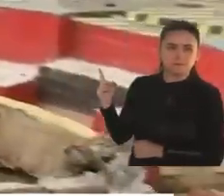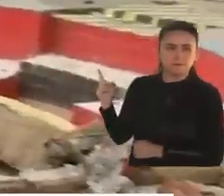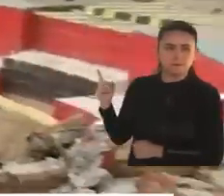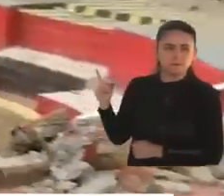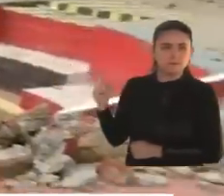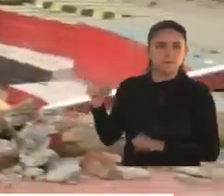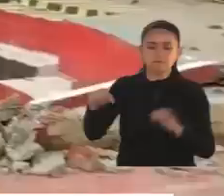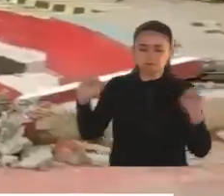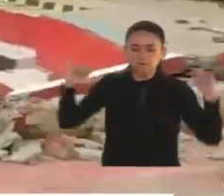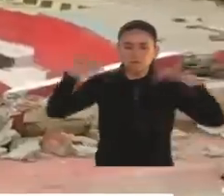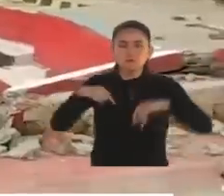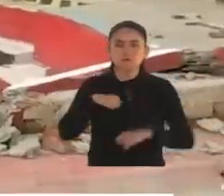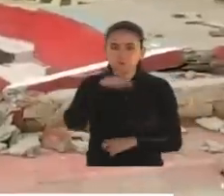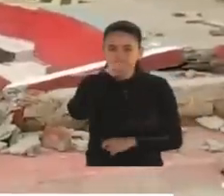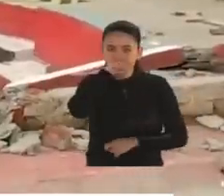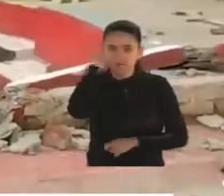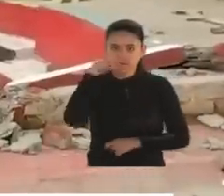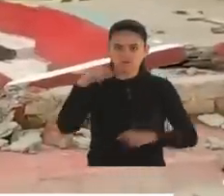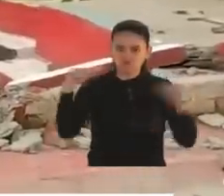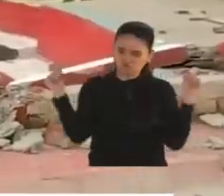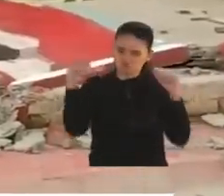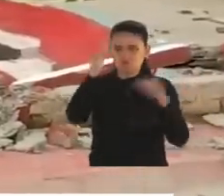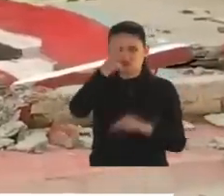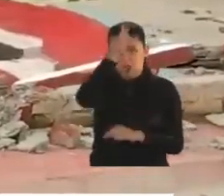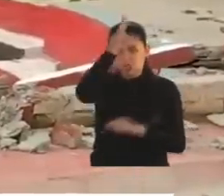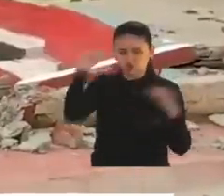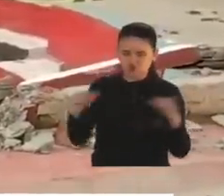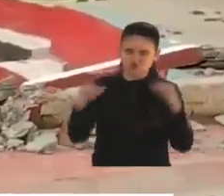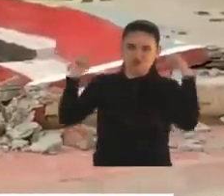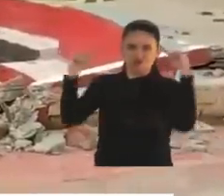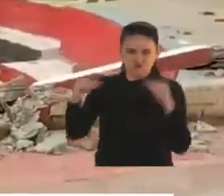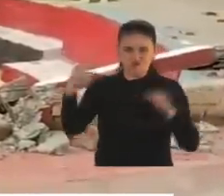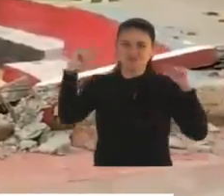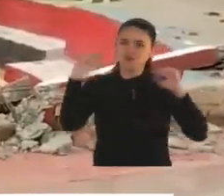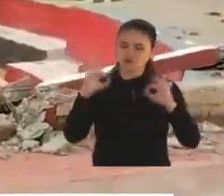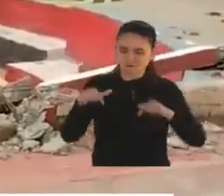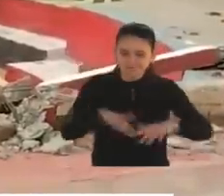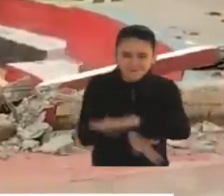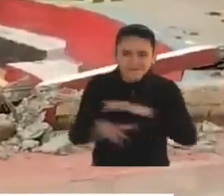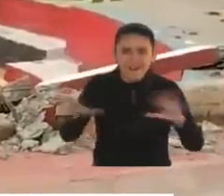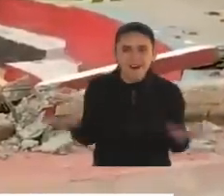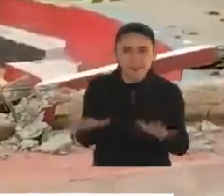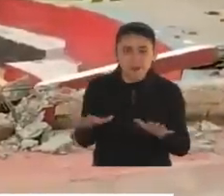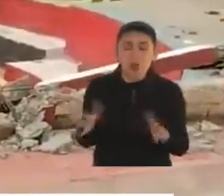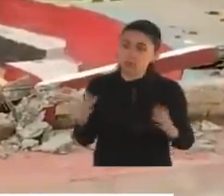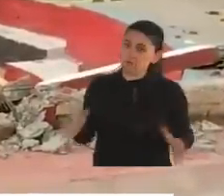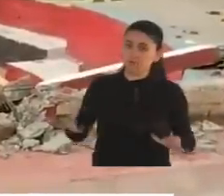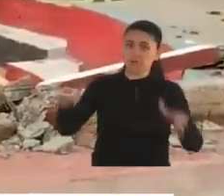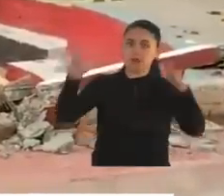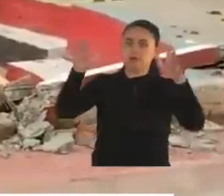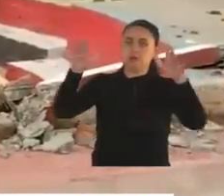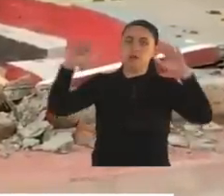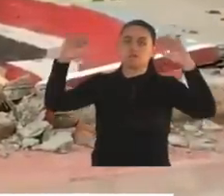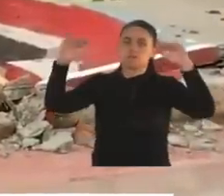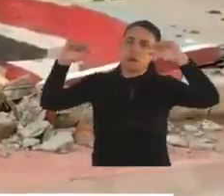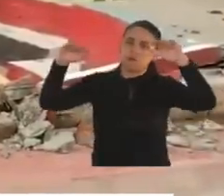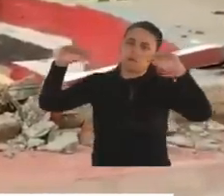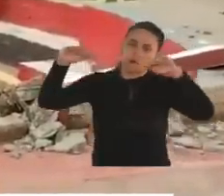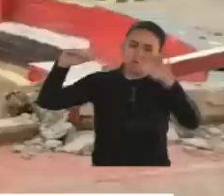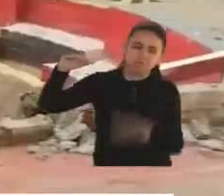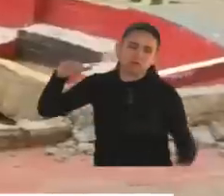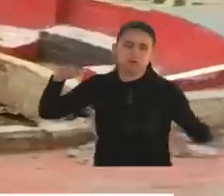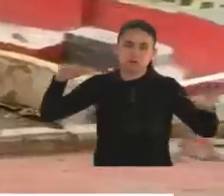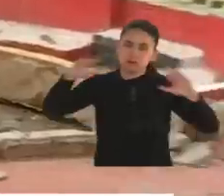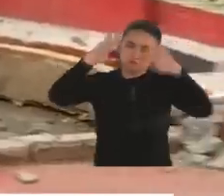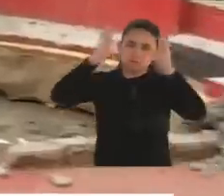establecimiento público, aquí en el ingreso a la vereda La Soledad. Miren ustedes, hasta hace poco estaba en pie, pero ya el terreno fue socavado, el